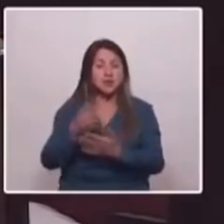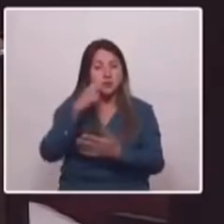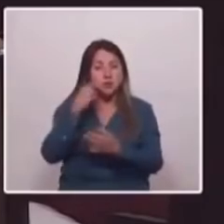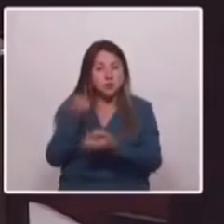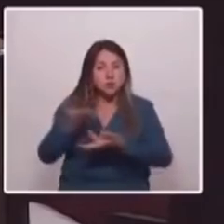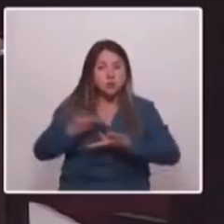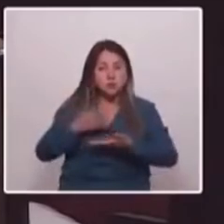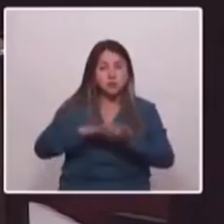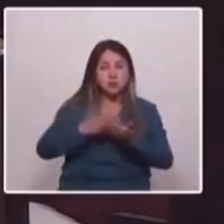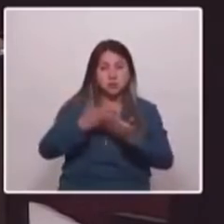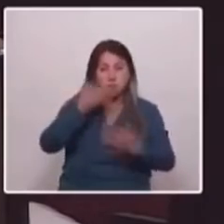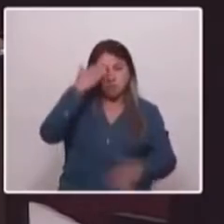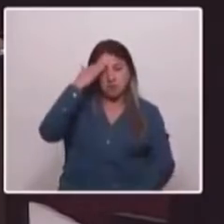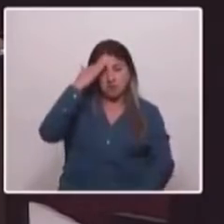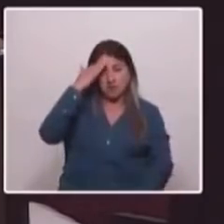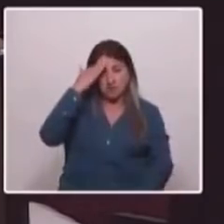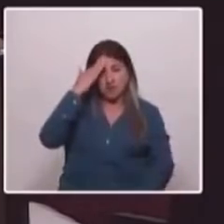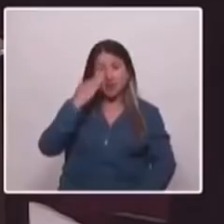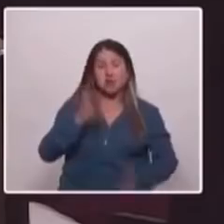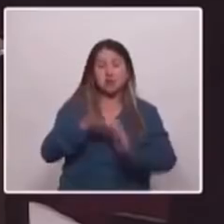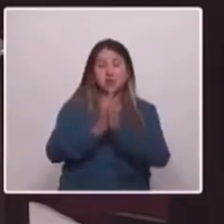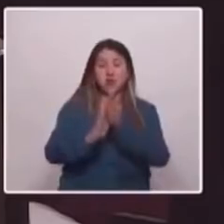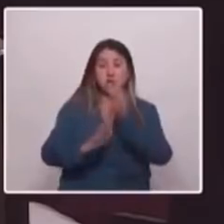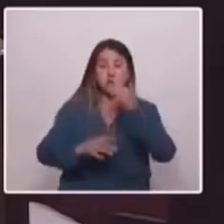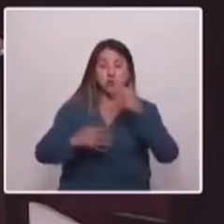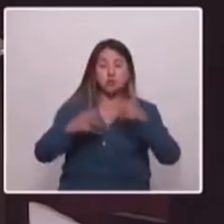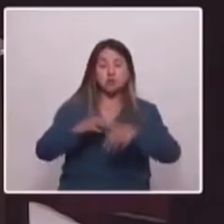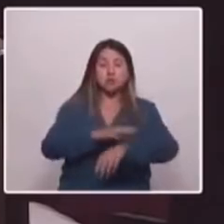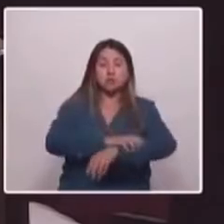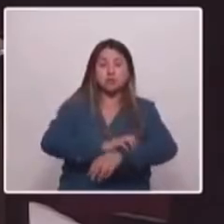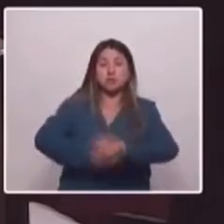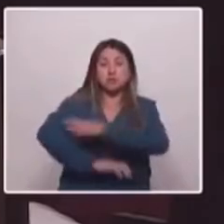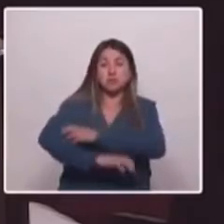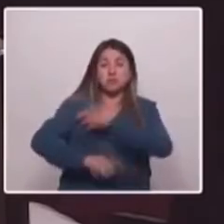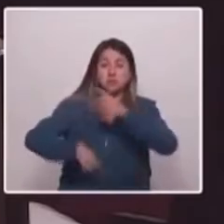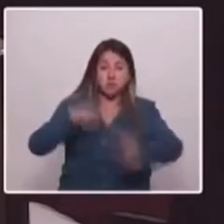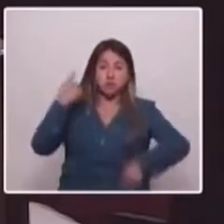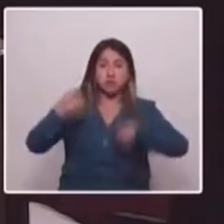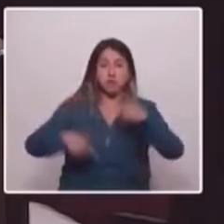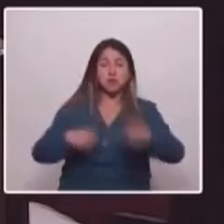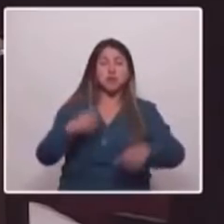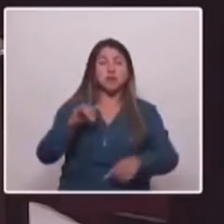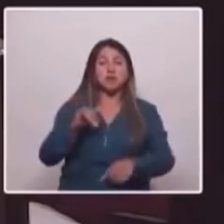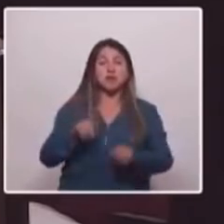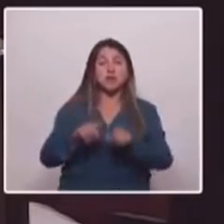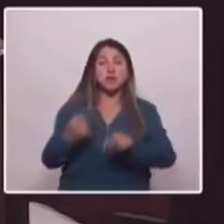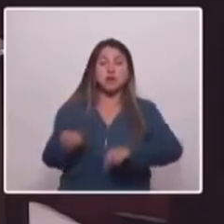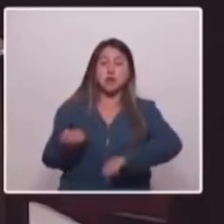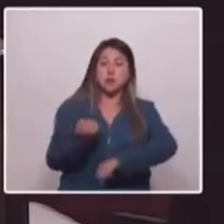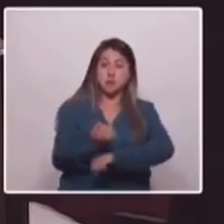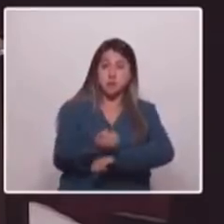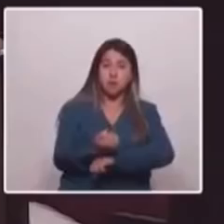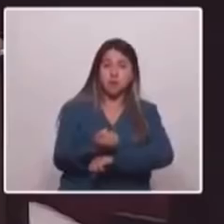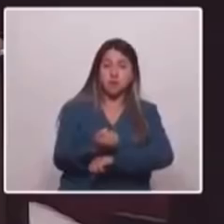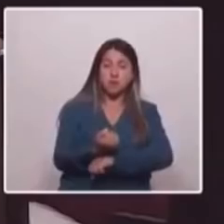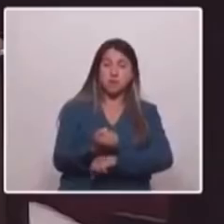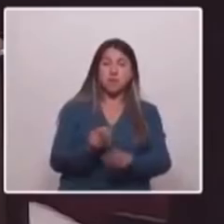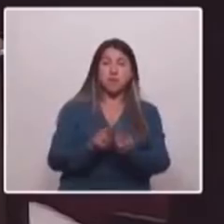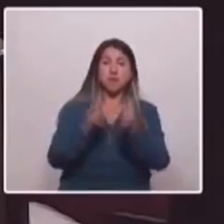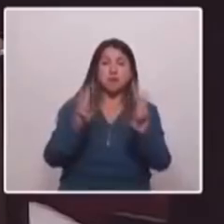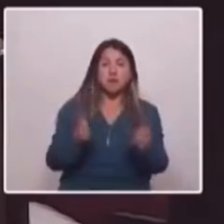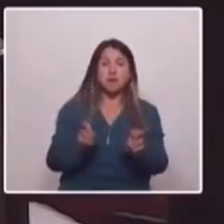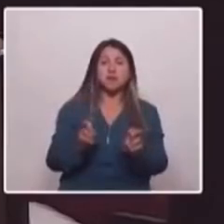tema y la licencia médica, por supuesto. Claro, que implica un eventual regreso, ¿no? Si no, lo habría hecho de inmediato. Ahora,